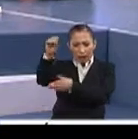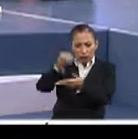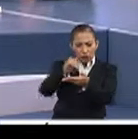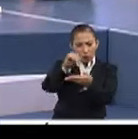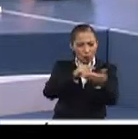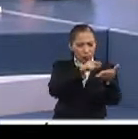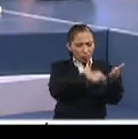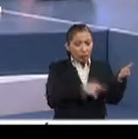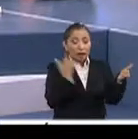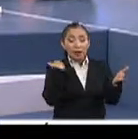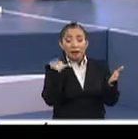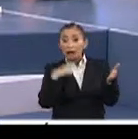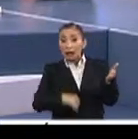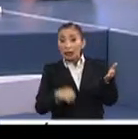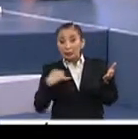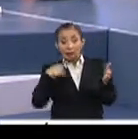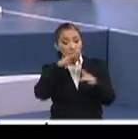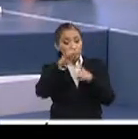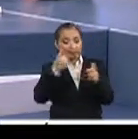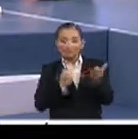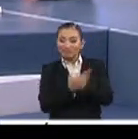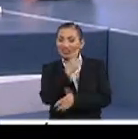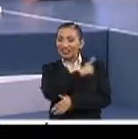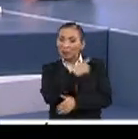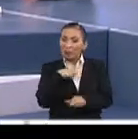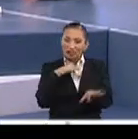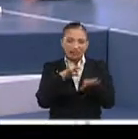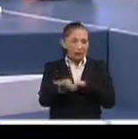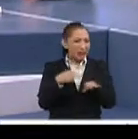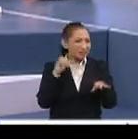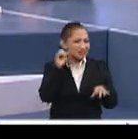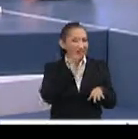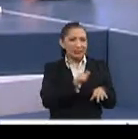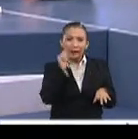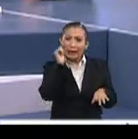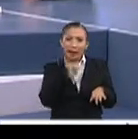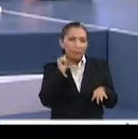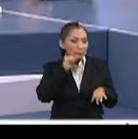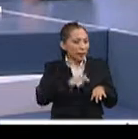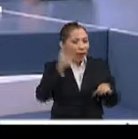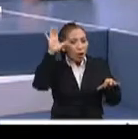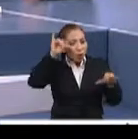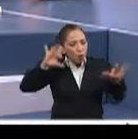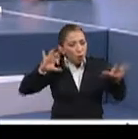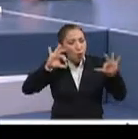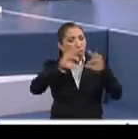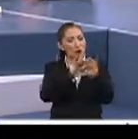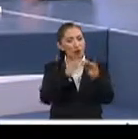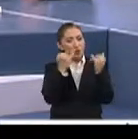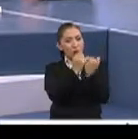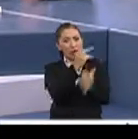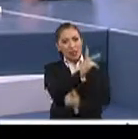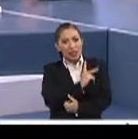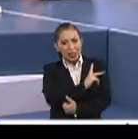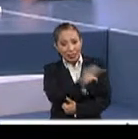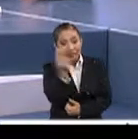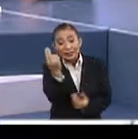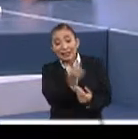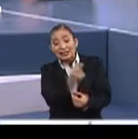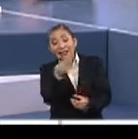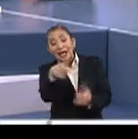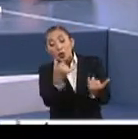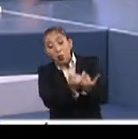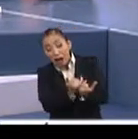muy interesante. Concluimos en esencia en que debemos trabajar siempre en concordancia a acuerdos comunes, a las